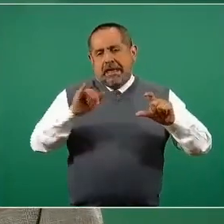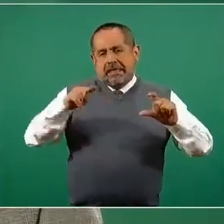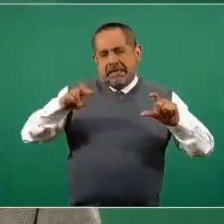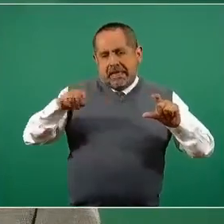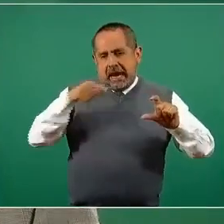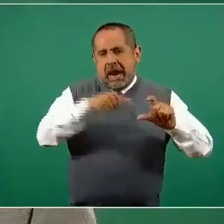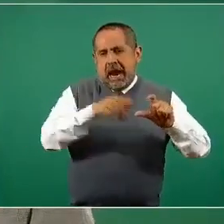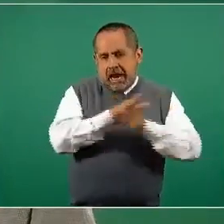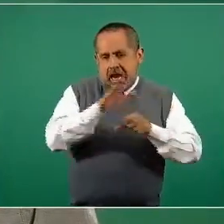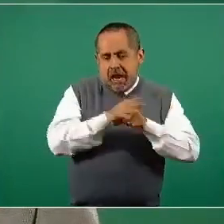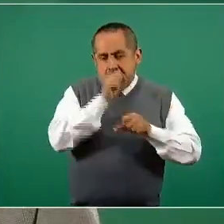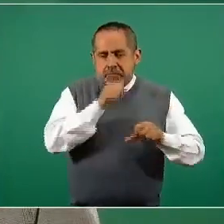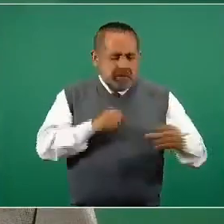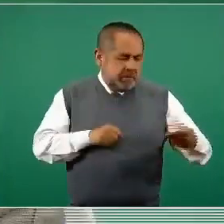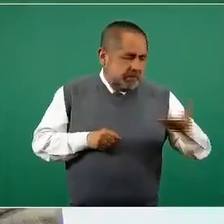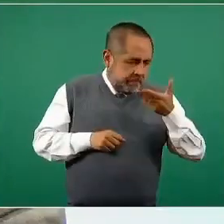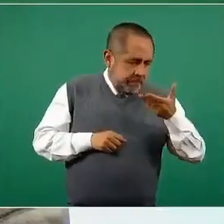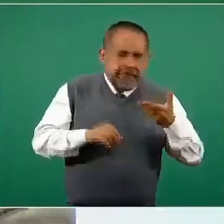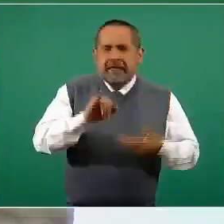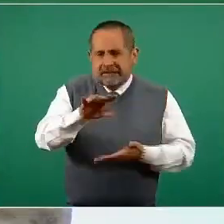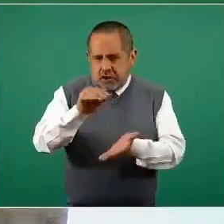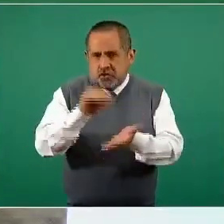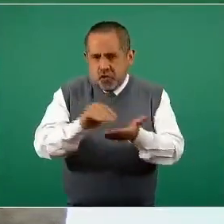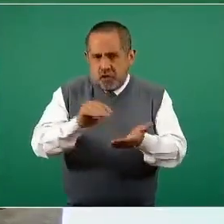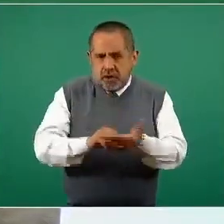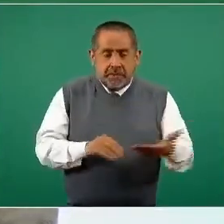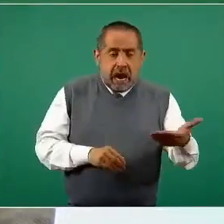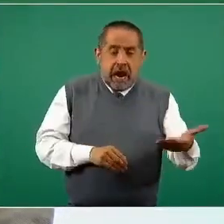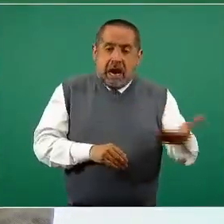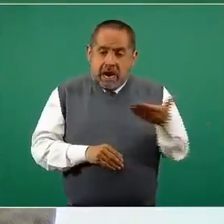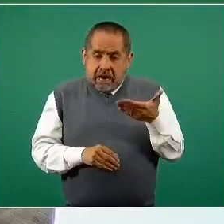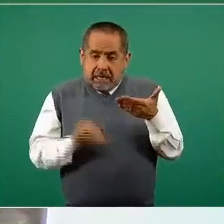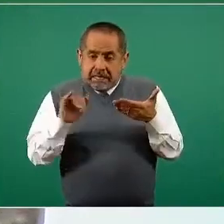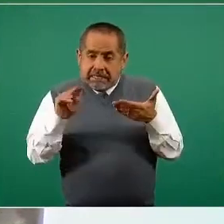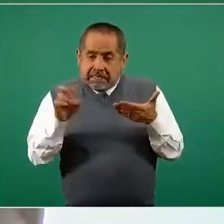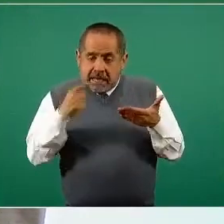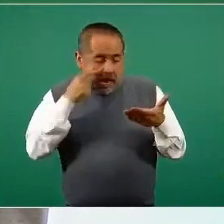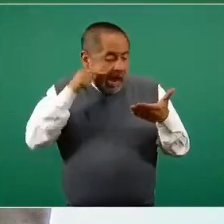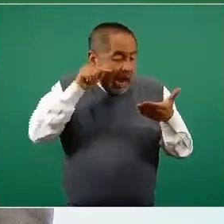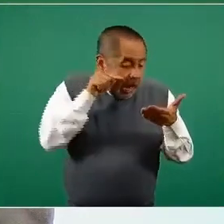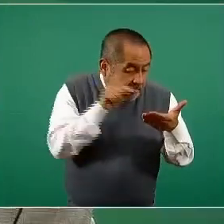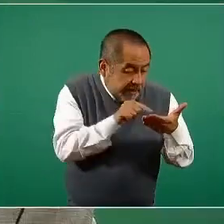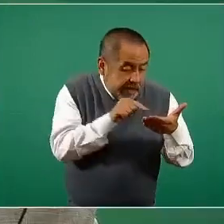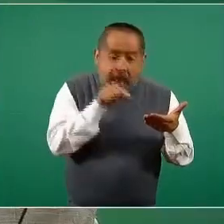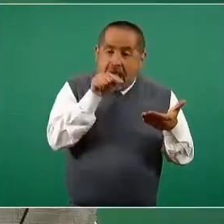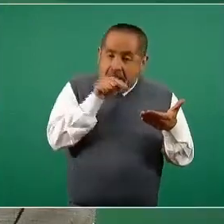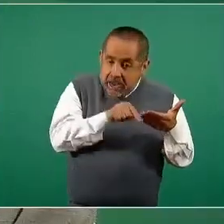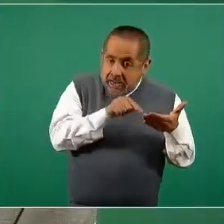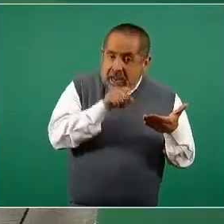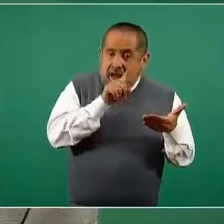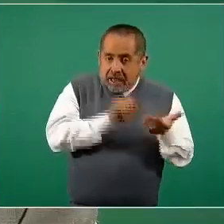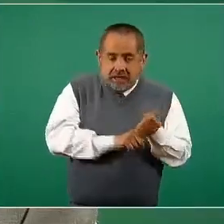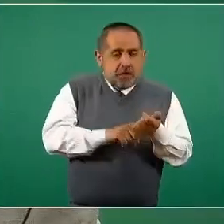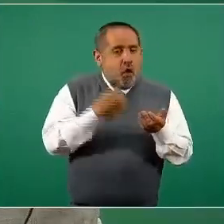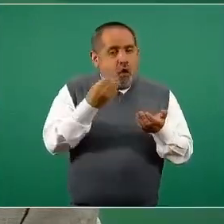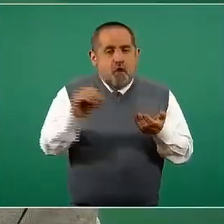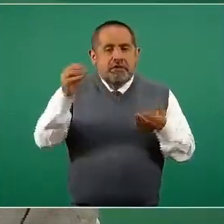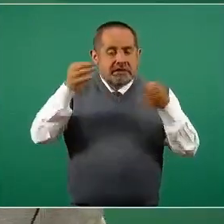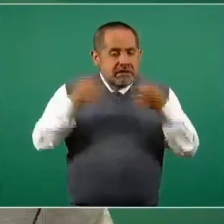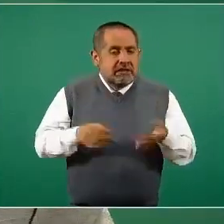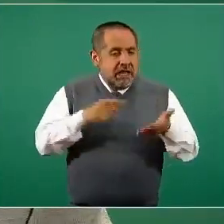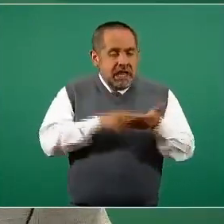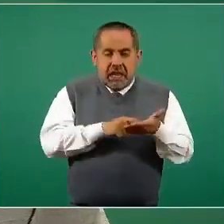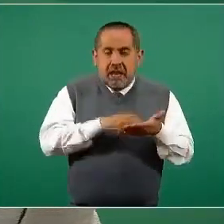elector. Entonces, sí seguiremos utilizando la credencial del lector, que es la identificación oficial